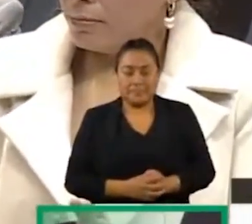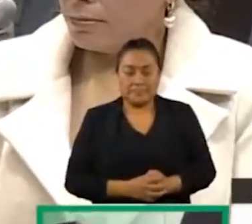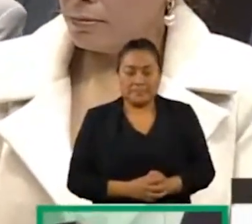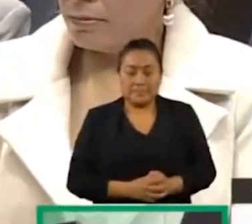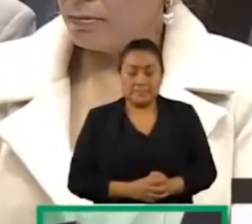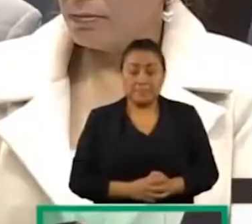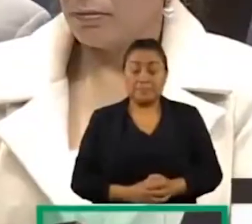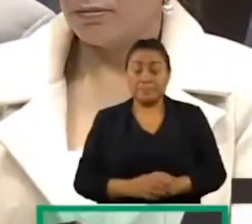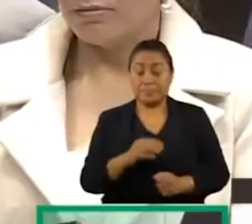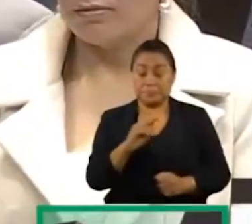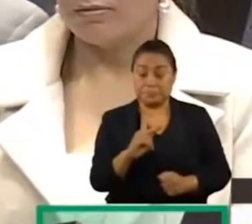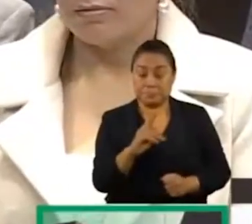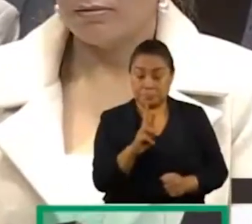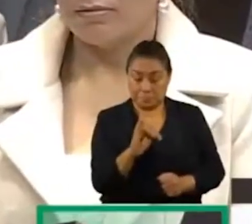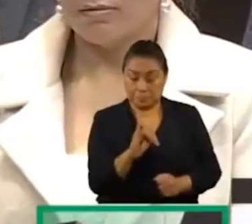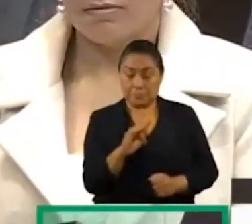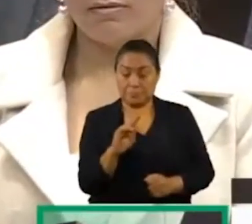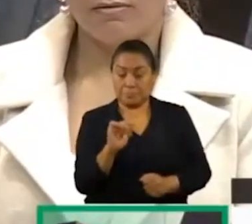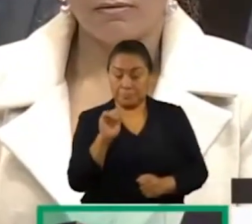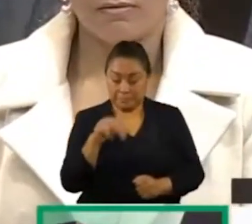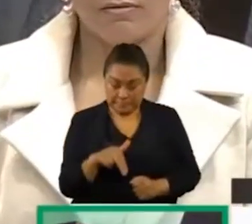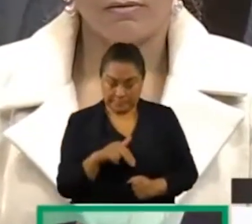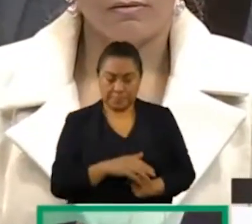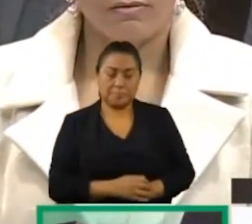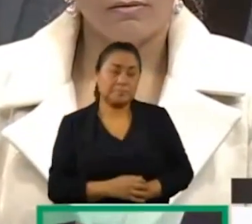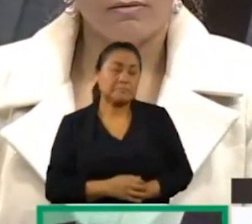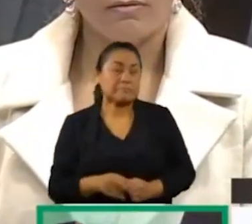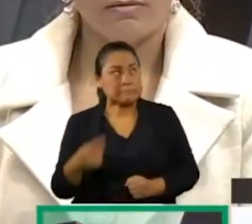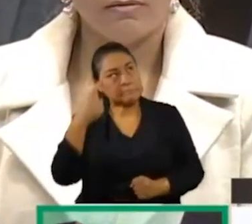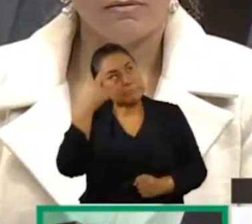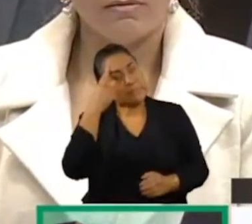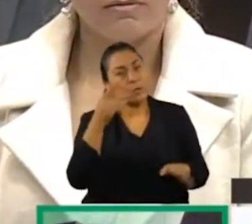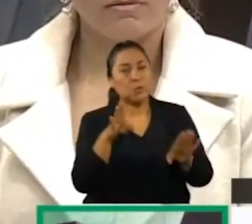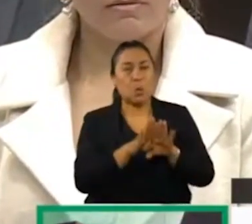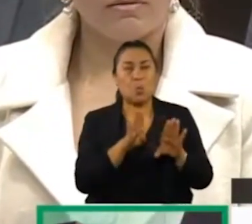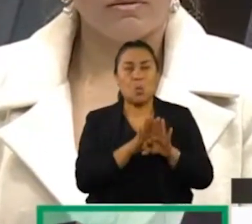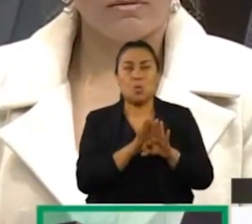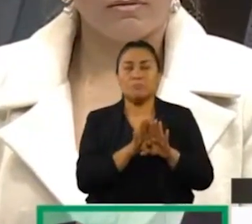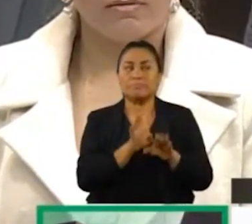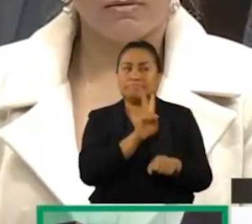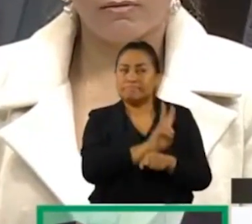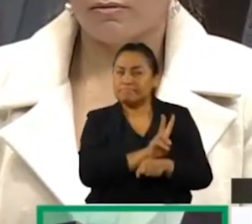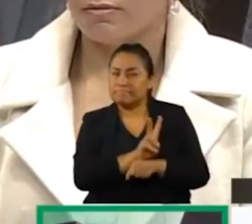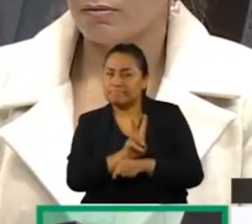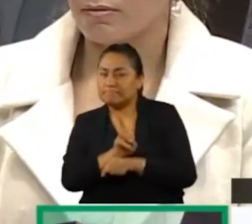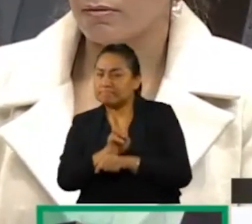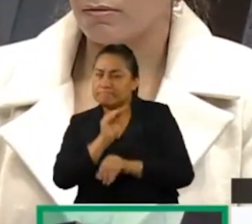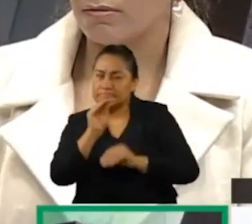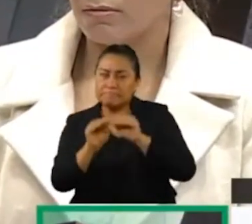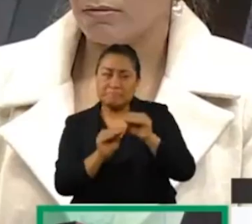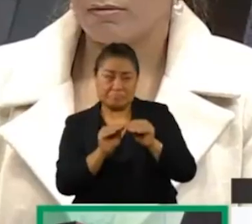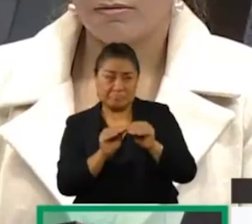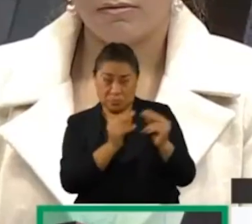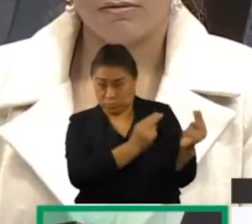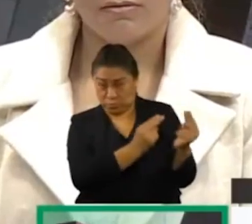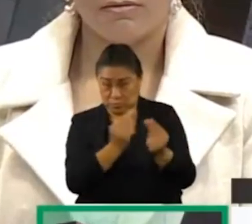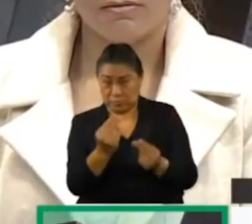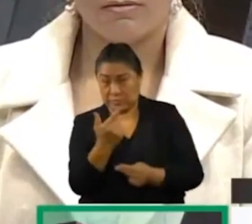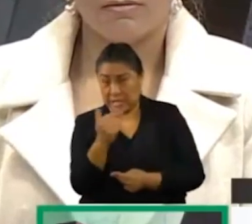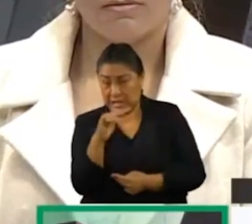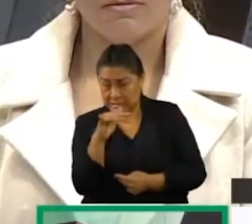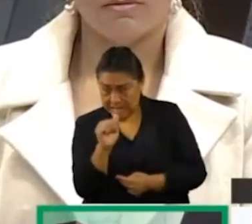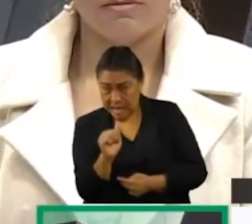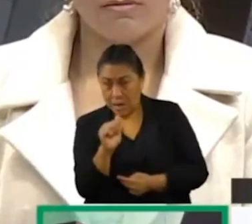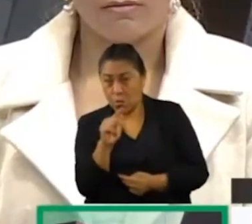Para el PRI y el PAN, el modelo ideal de seguridad se llama García Luna, un sistema basado